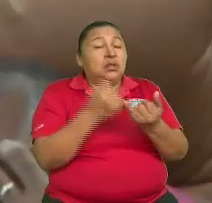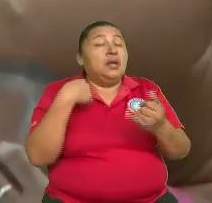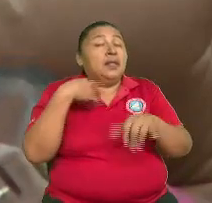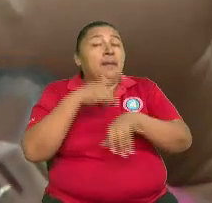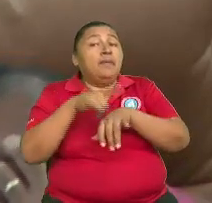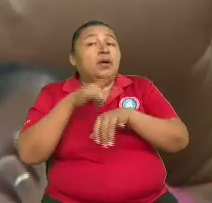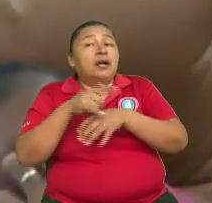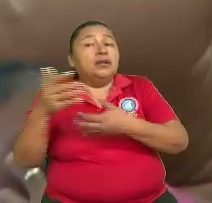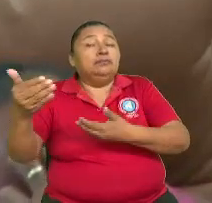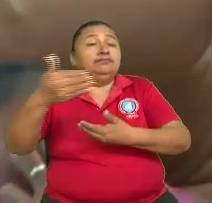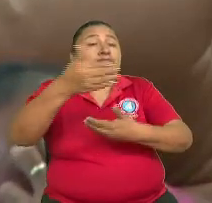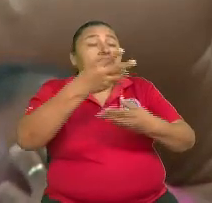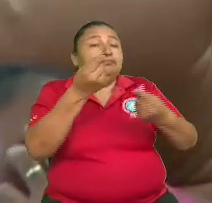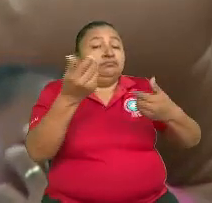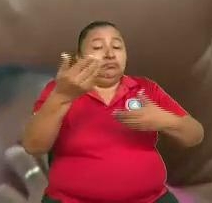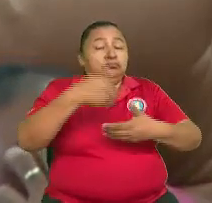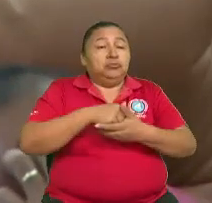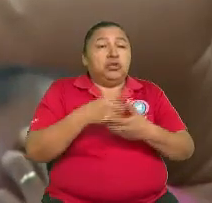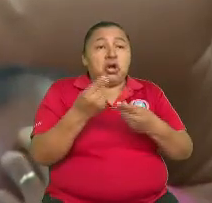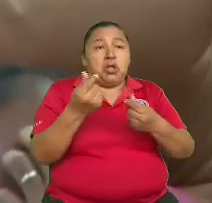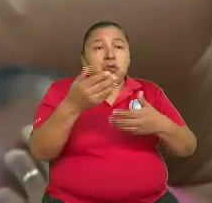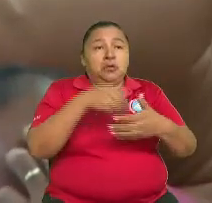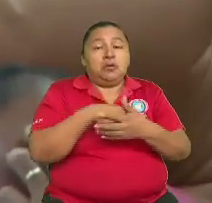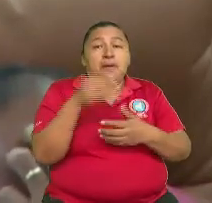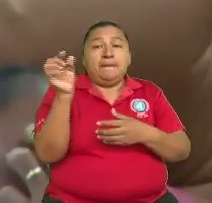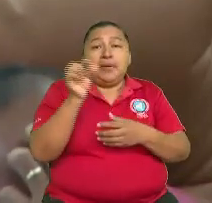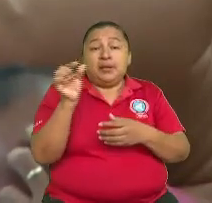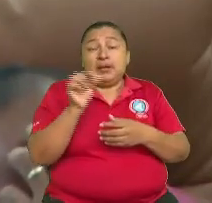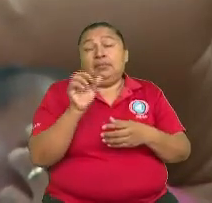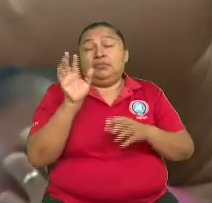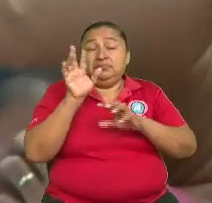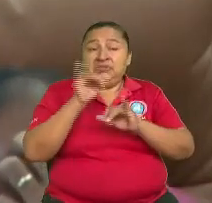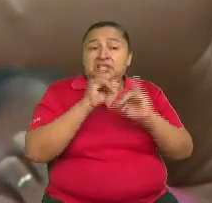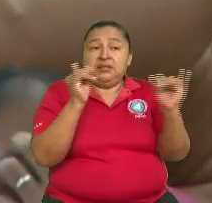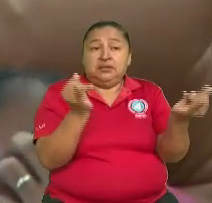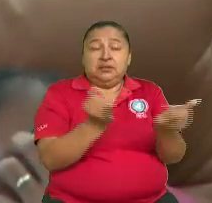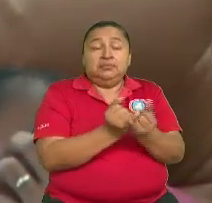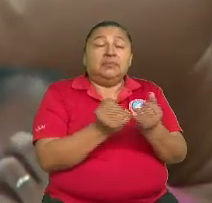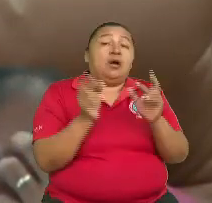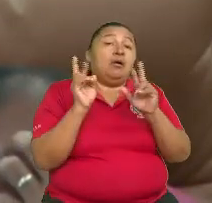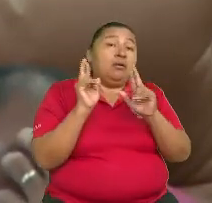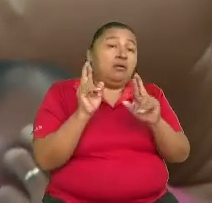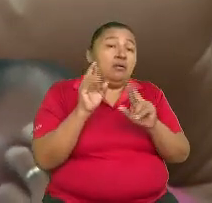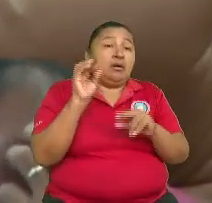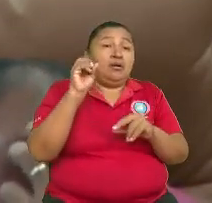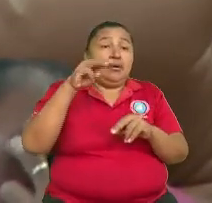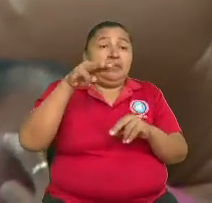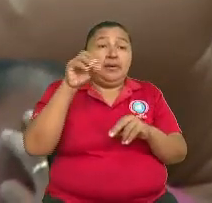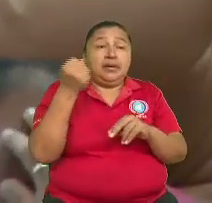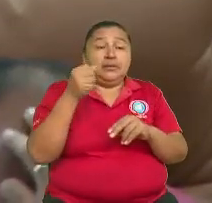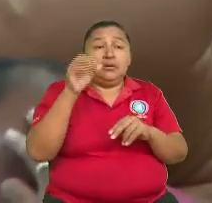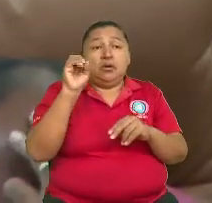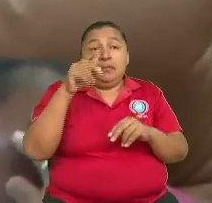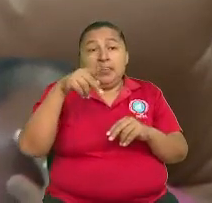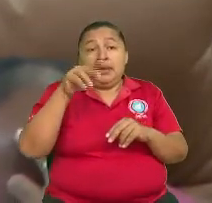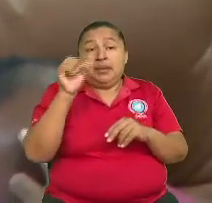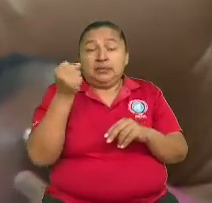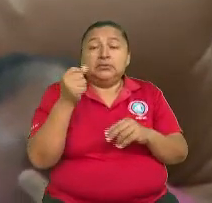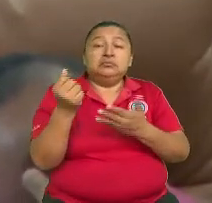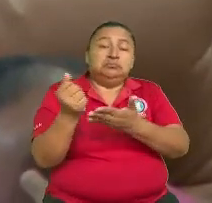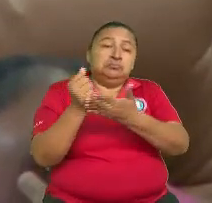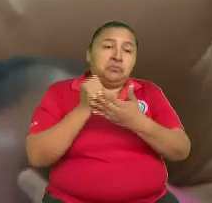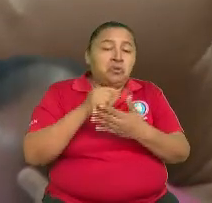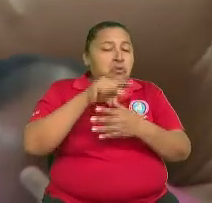que andan buscando cómo quedarse con la tajada de León con estos préstamos internacionales, Ojalá que la OMS, OPS nos ayude con todo